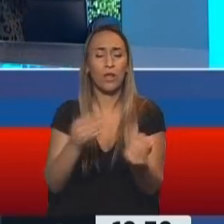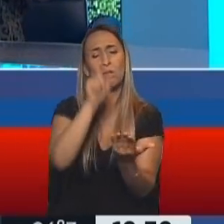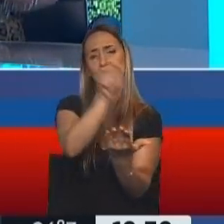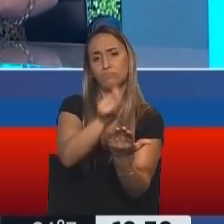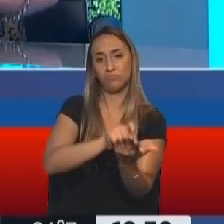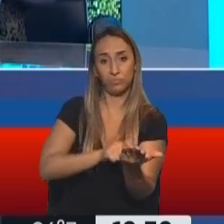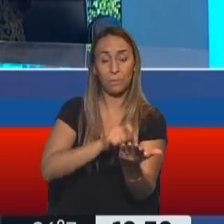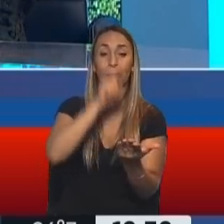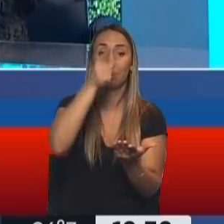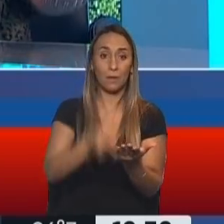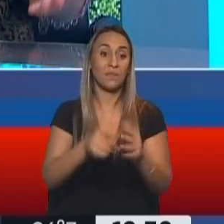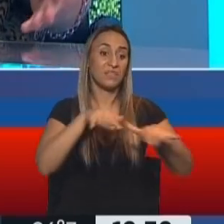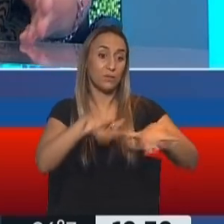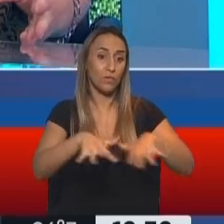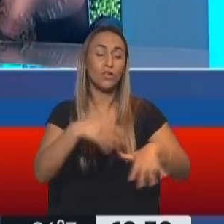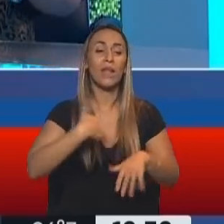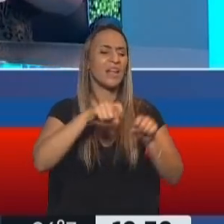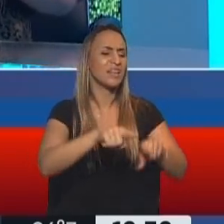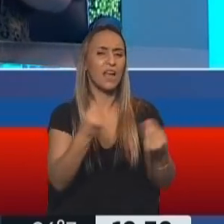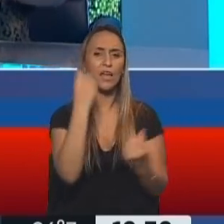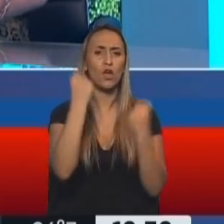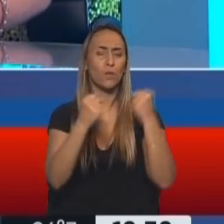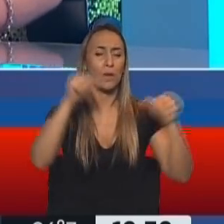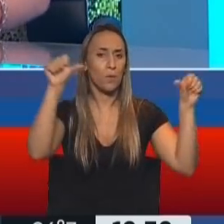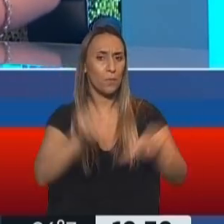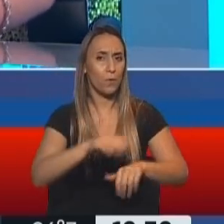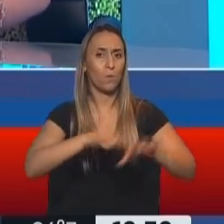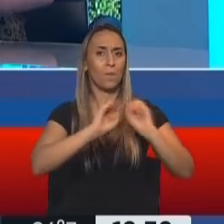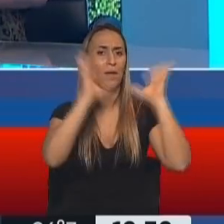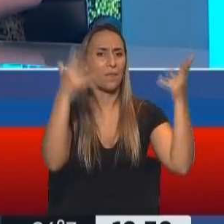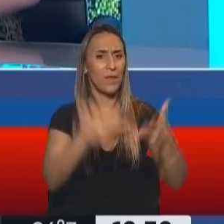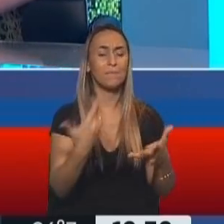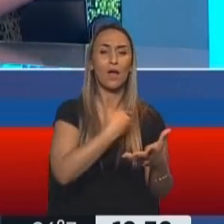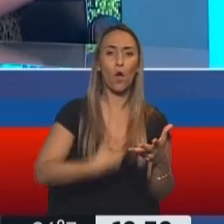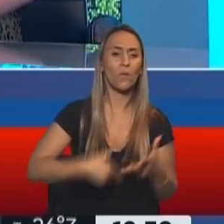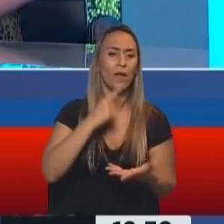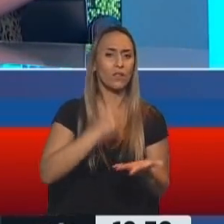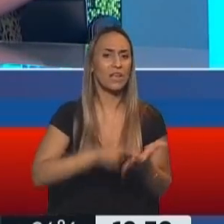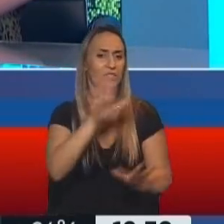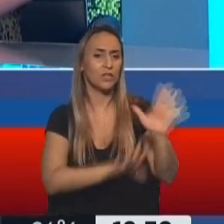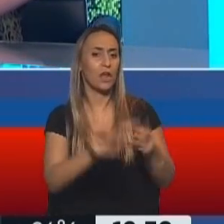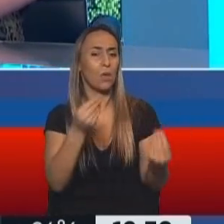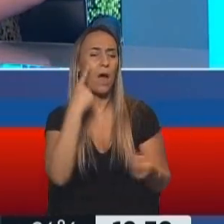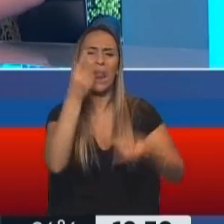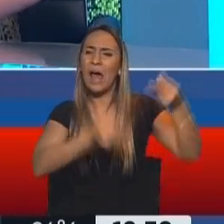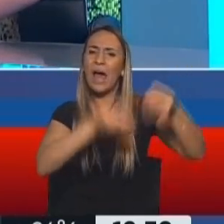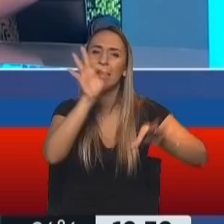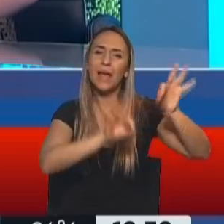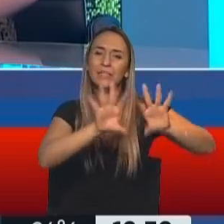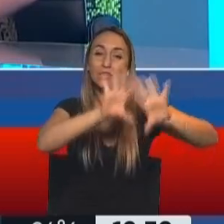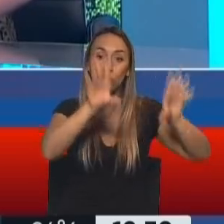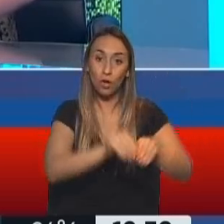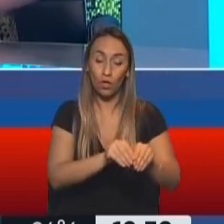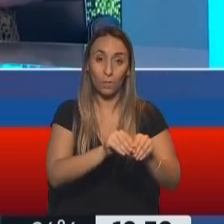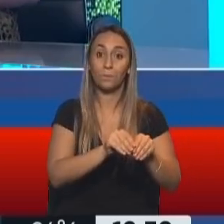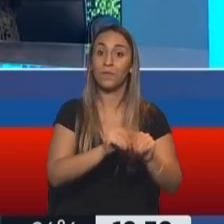bueno, cómo cayó la economía, qué medidas tomó el gobierno, cuál es el balance que se hace y luego vienen las proyecciones